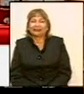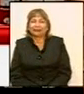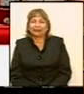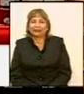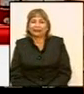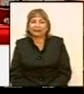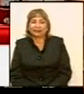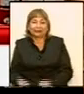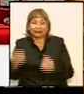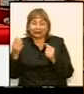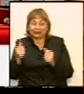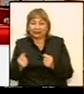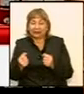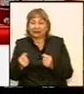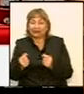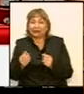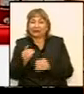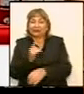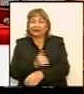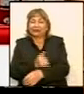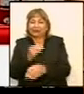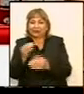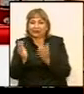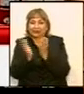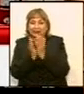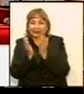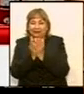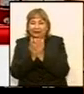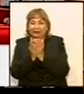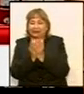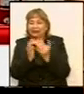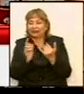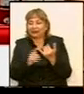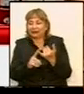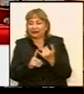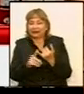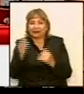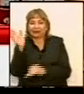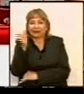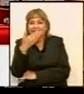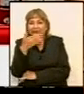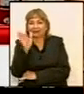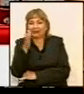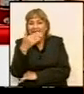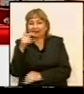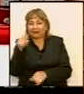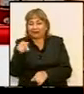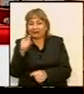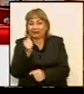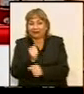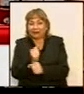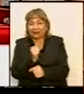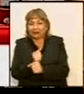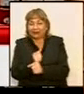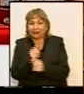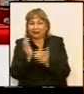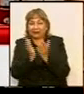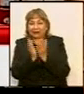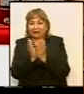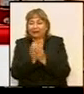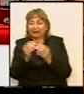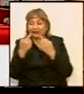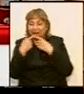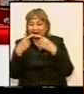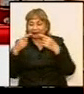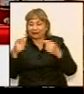definitivamente tomado a las instituciones educativas como bandera de este trabajo de educación y difusión,